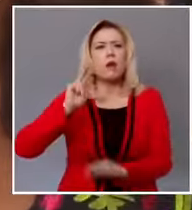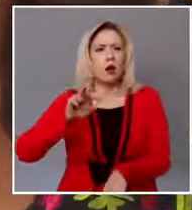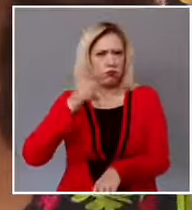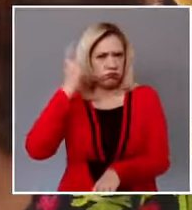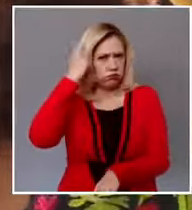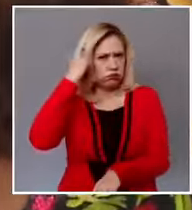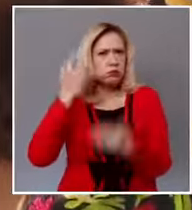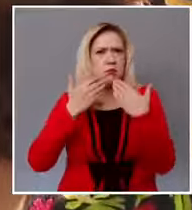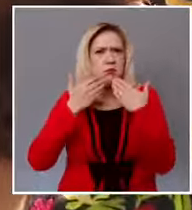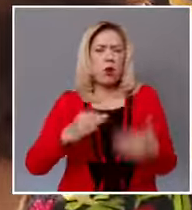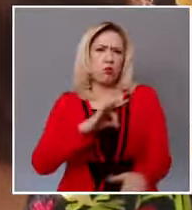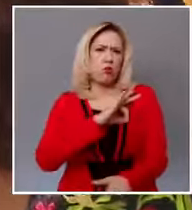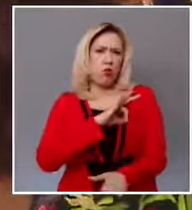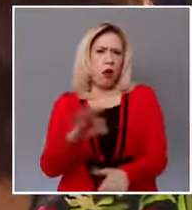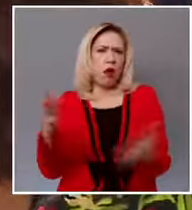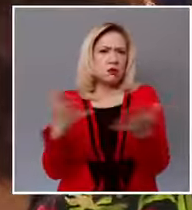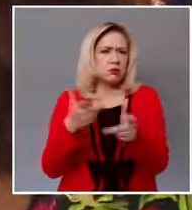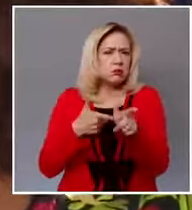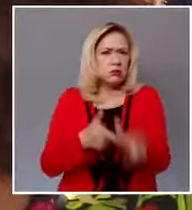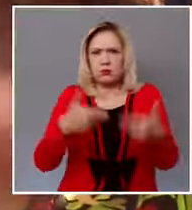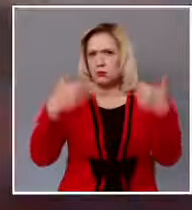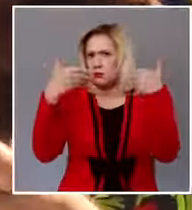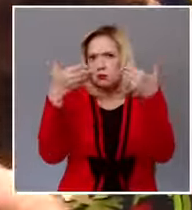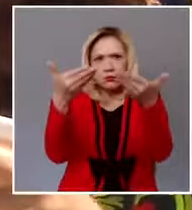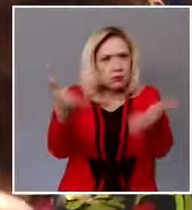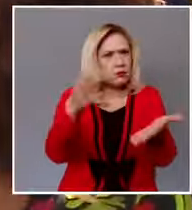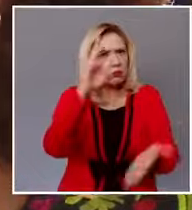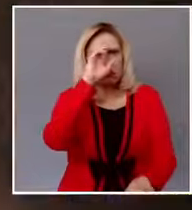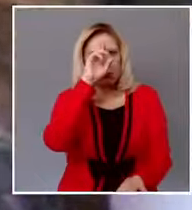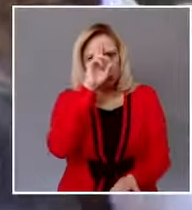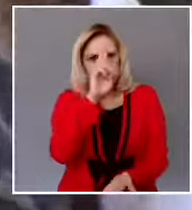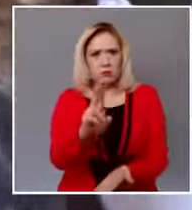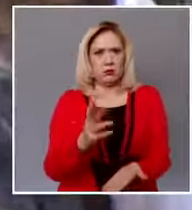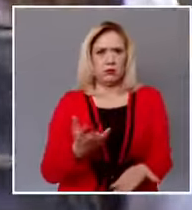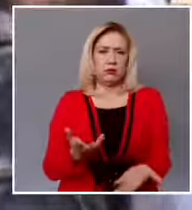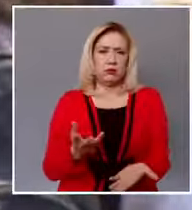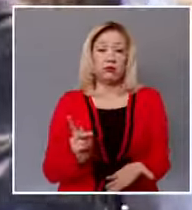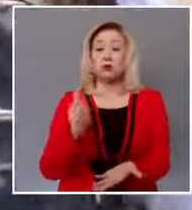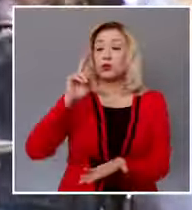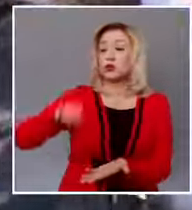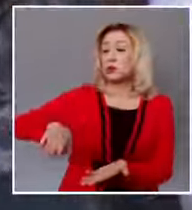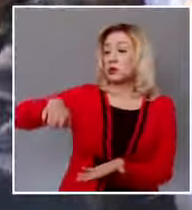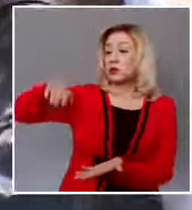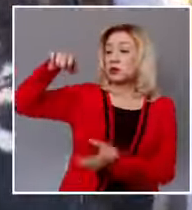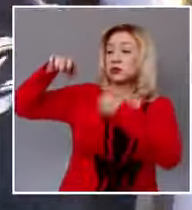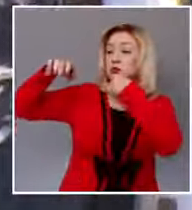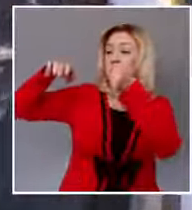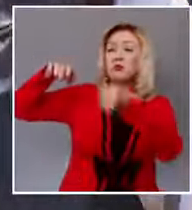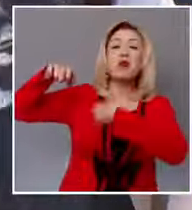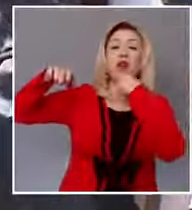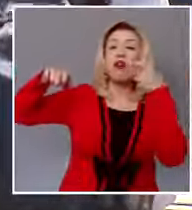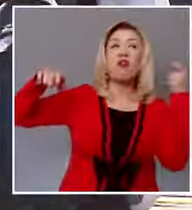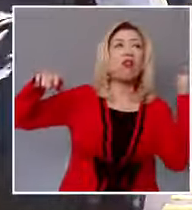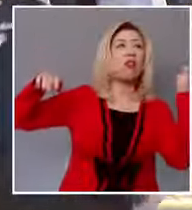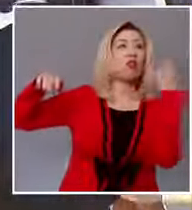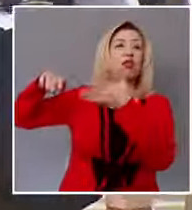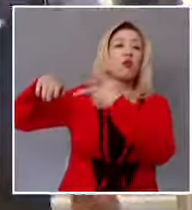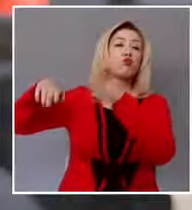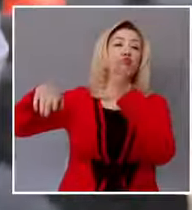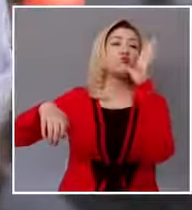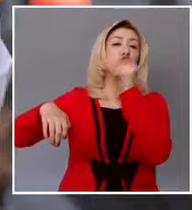propia, pues pensar lo contrario sería afirmar que solo por el hecho de ser viejo no puede tomar decisiones, lo que